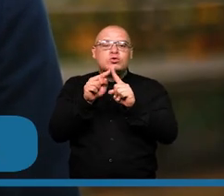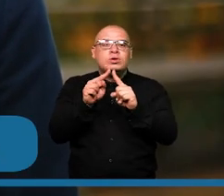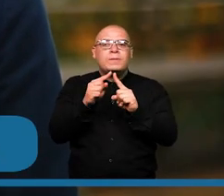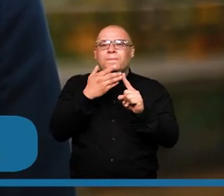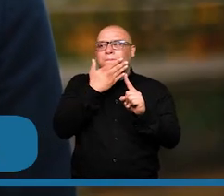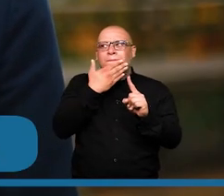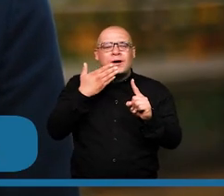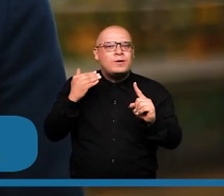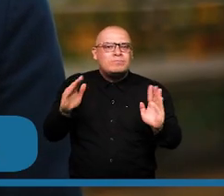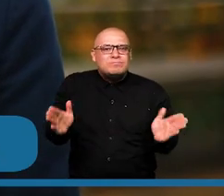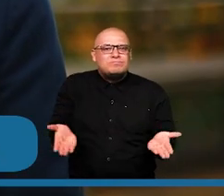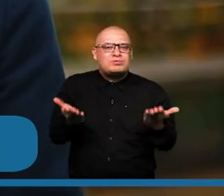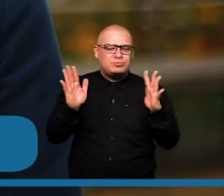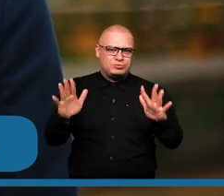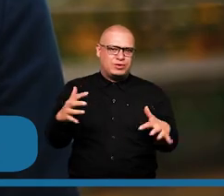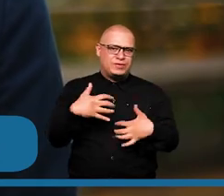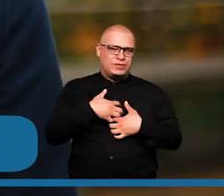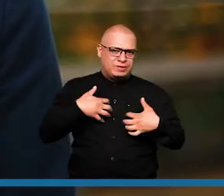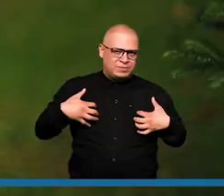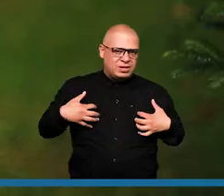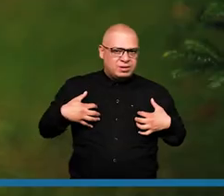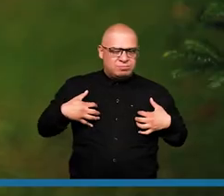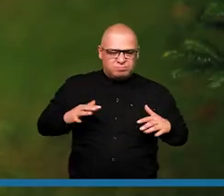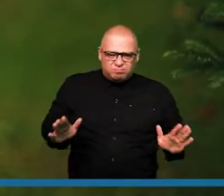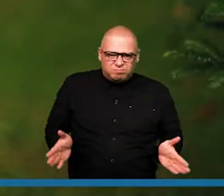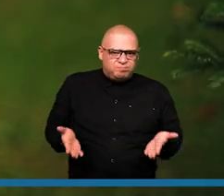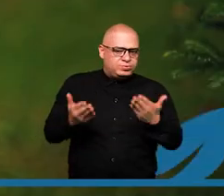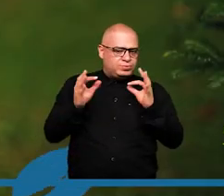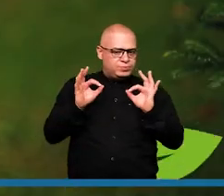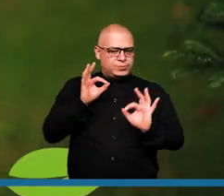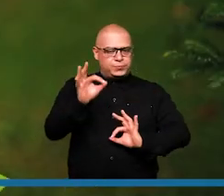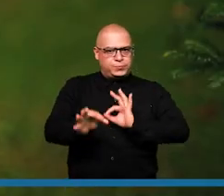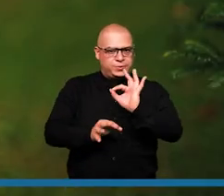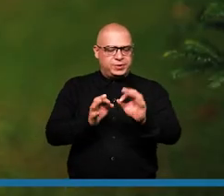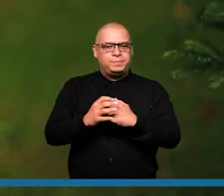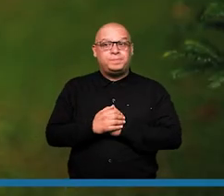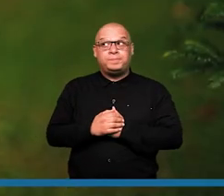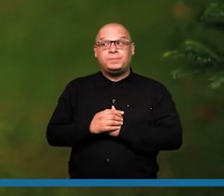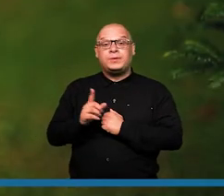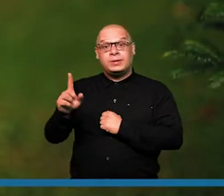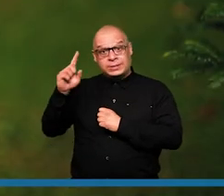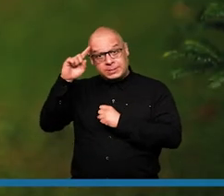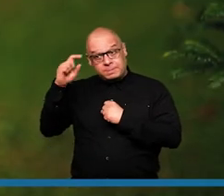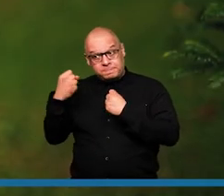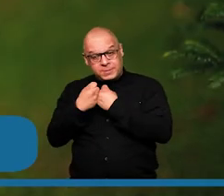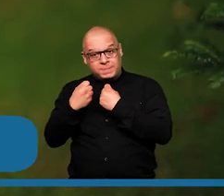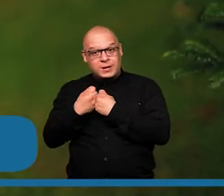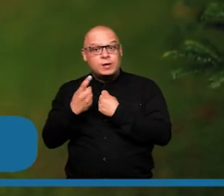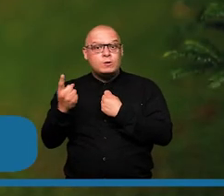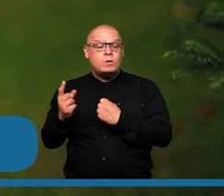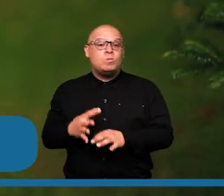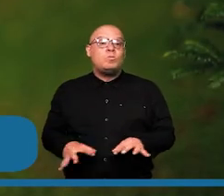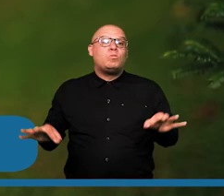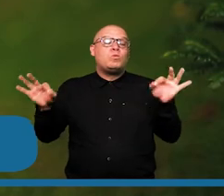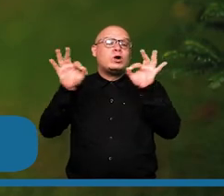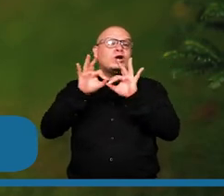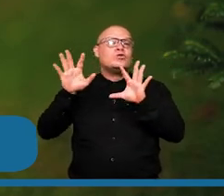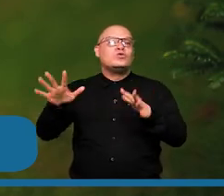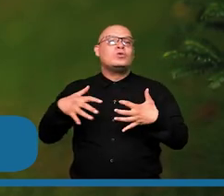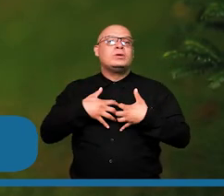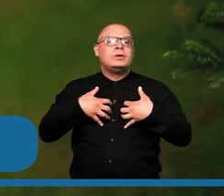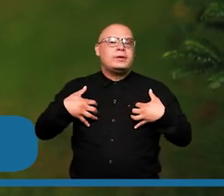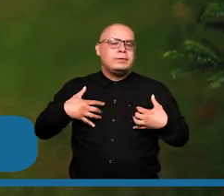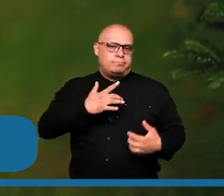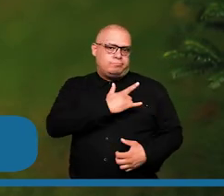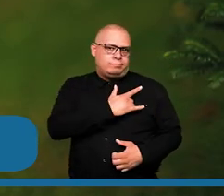condiciones de la fauna silvestre y poderla preservar. El enlace con la academia es una cosa supremamente importante, ya que la academia siempre está evolucionando y